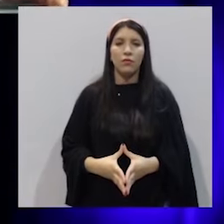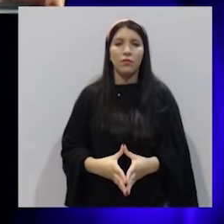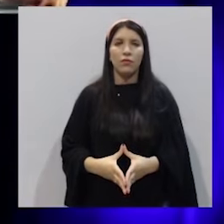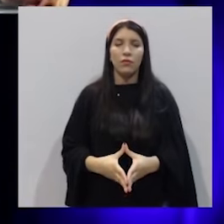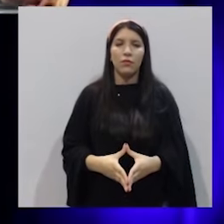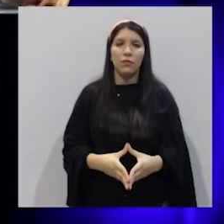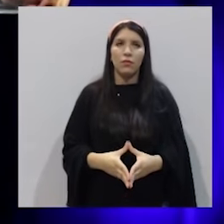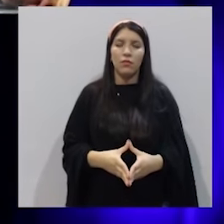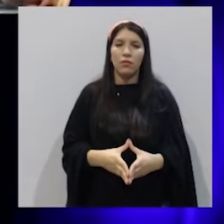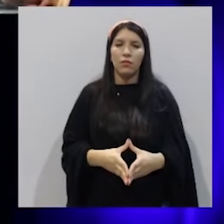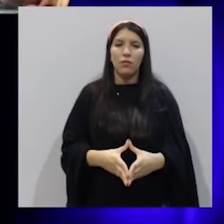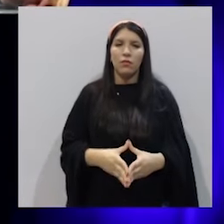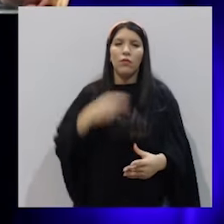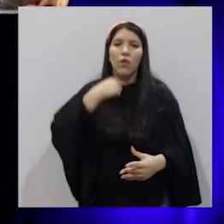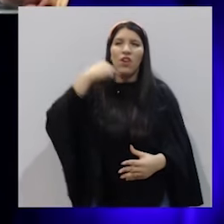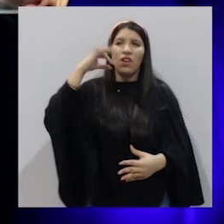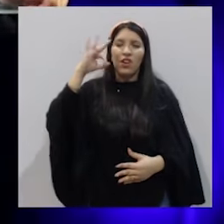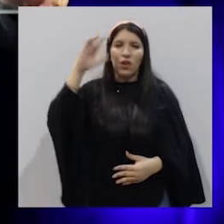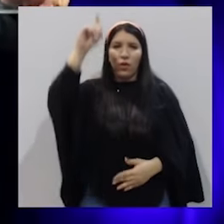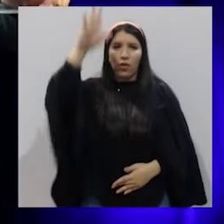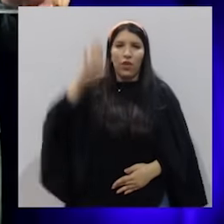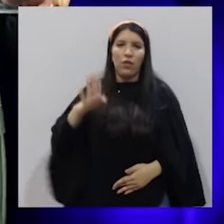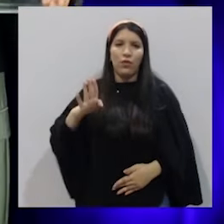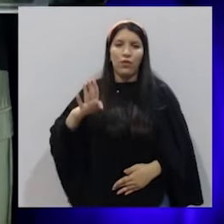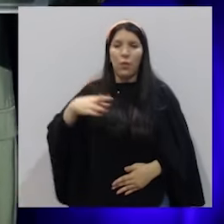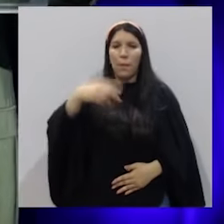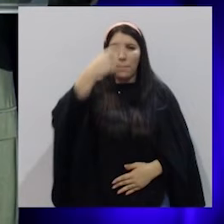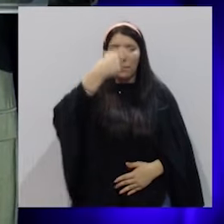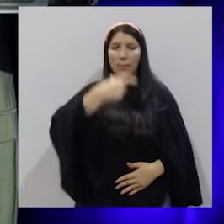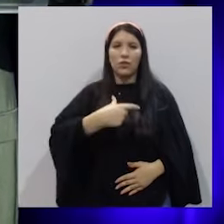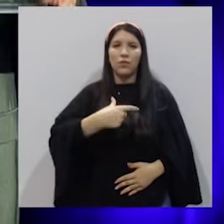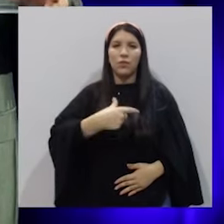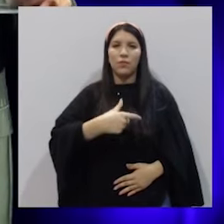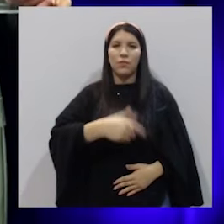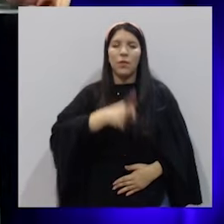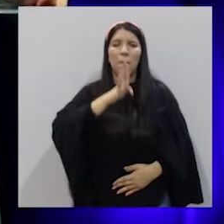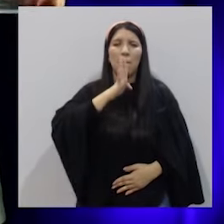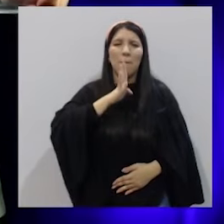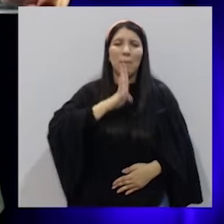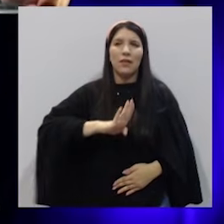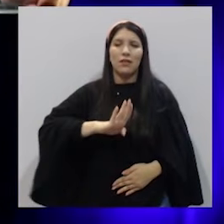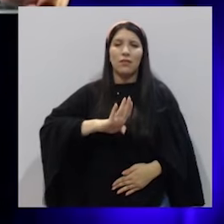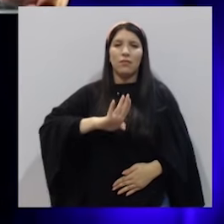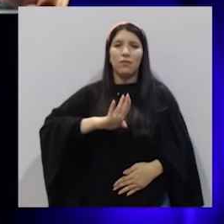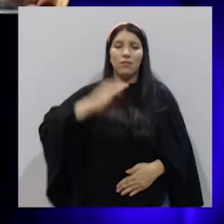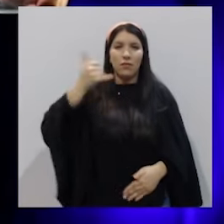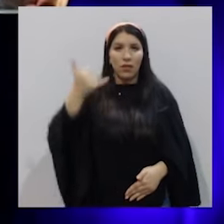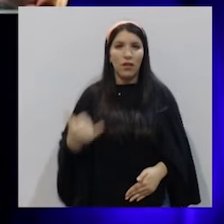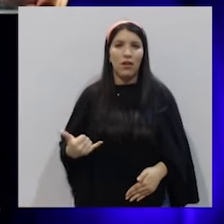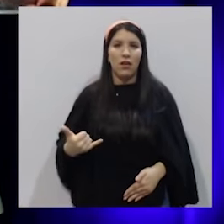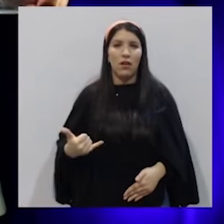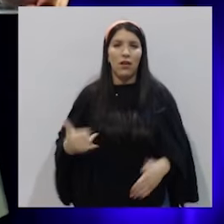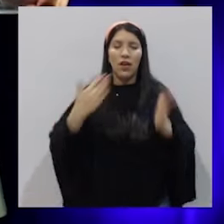creyente un hijo de dios una hija de dios en medio del cual debemos